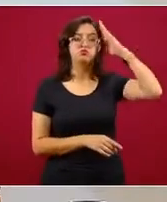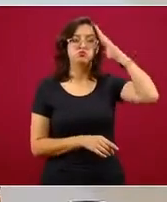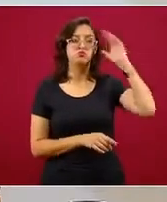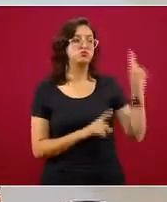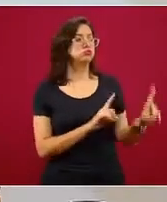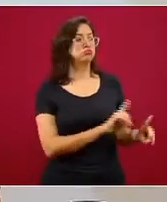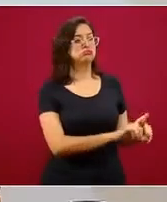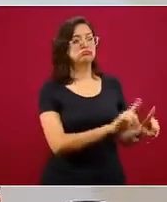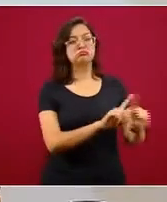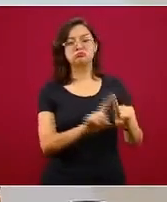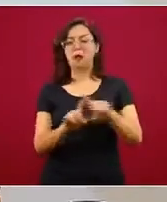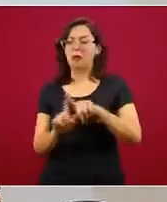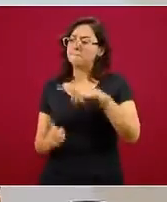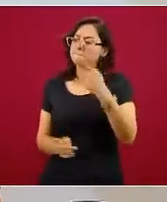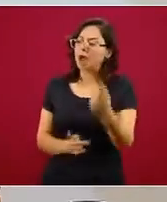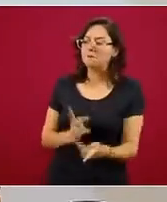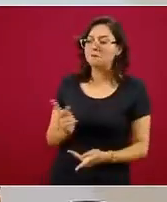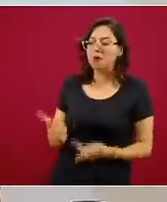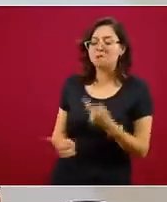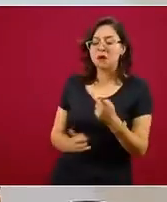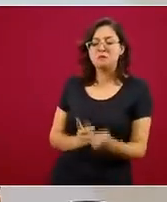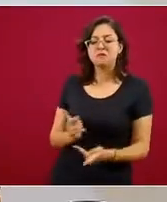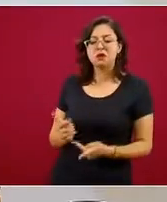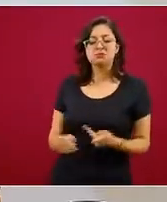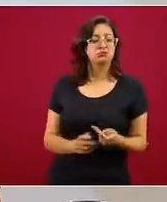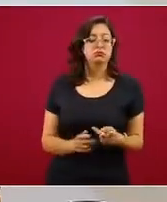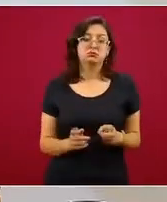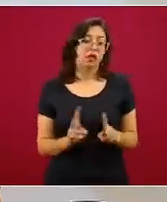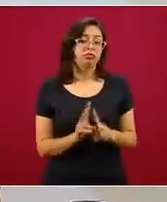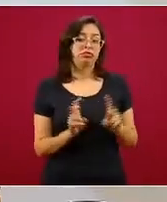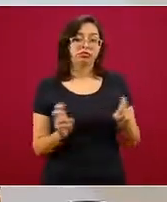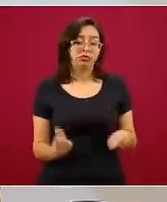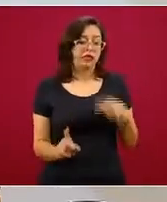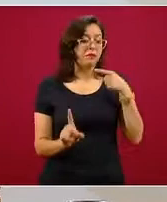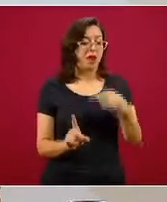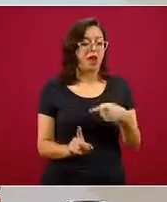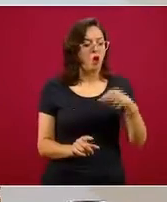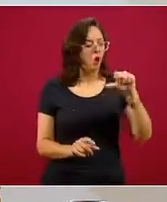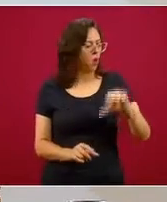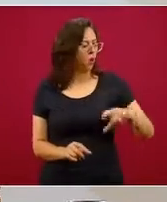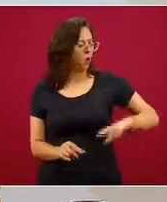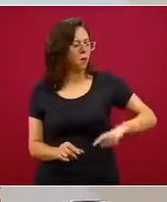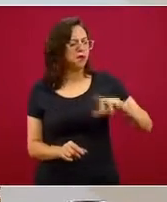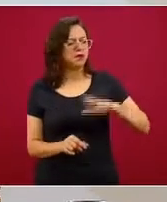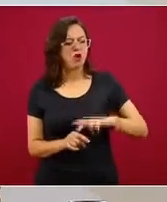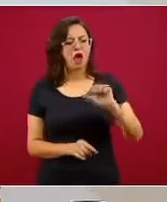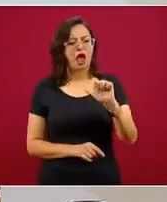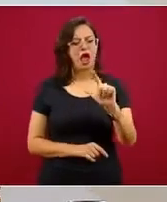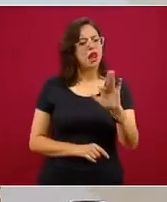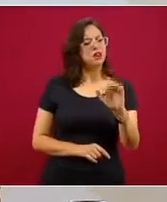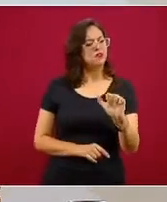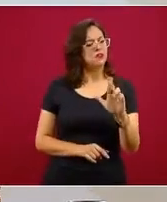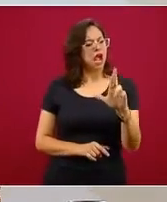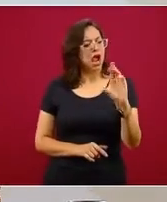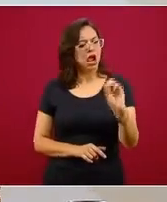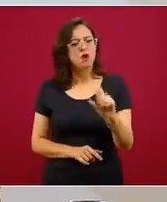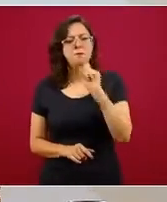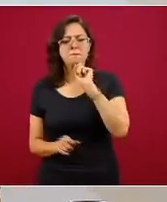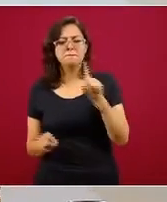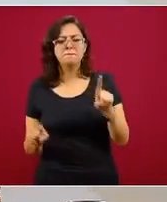preguntas técnicas al respecto y ese fue el tema. Hoy el gobernador Alfaro hizo comentarios muy útiles, el